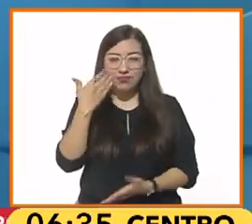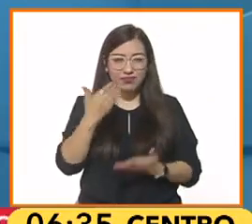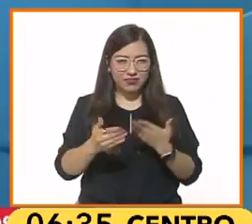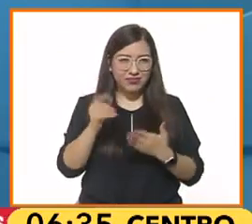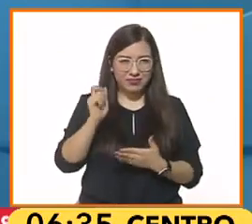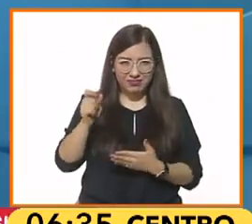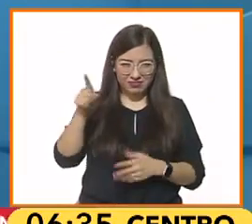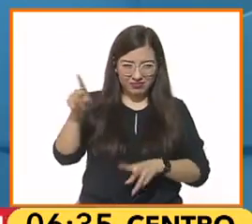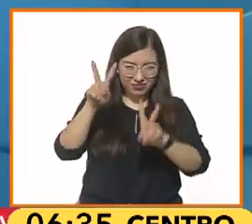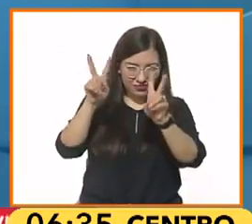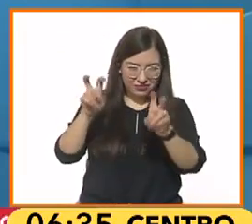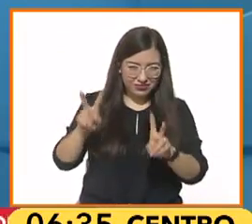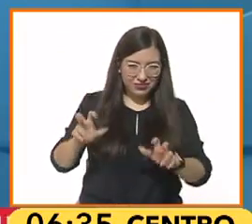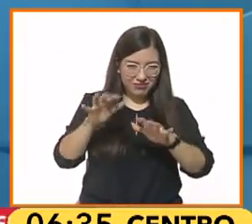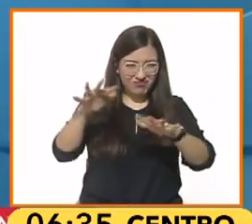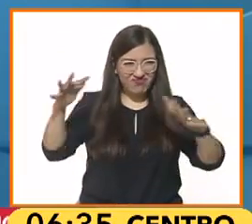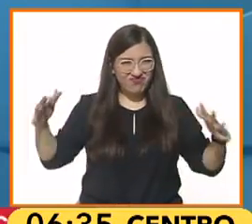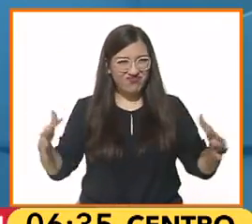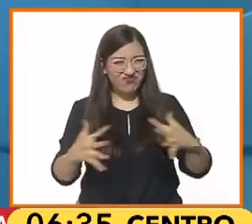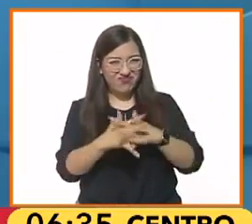bélicos está, digamos,